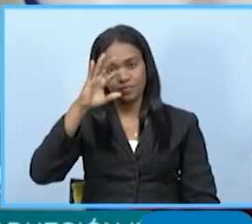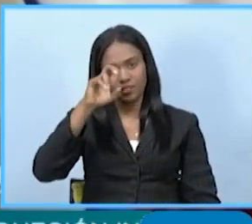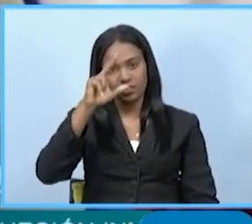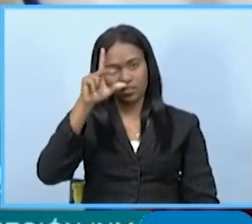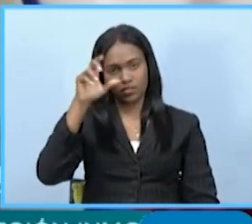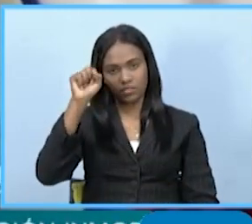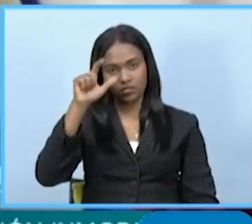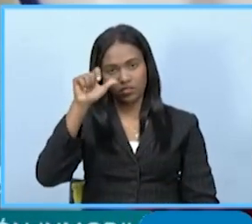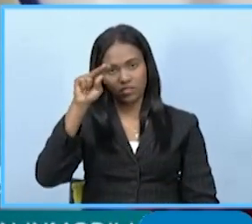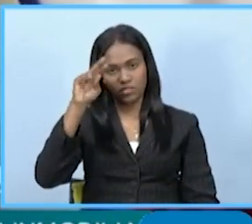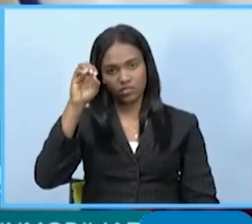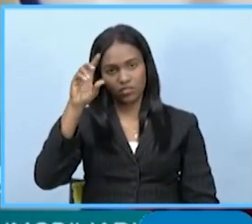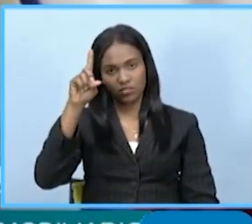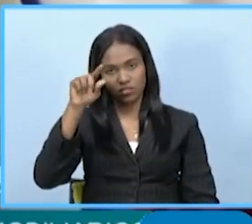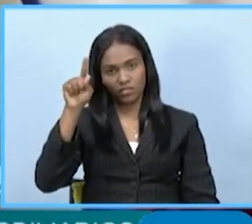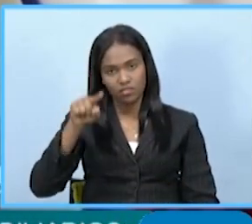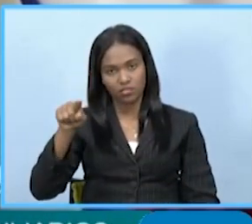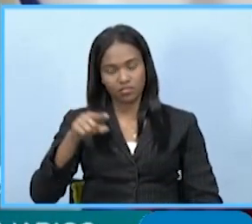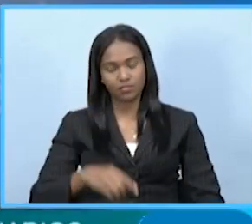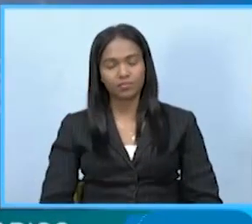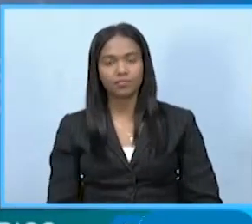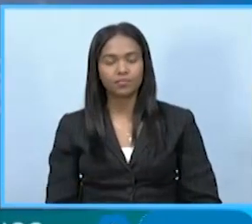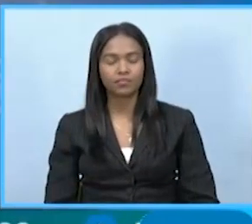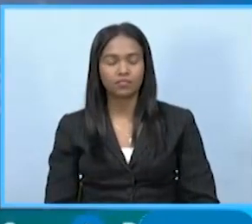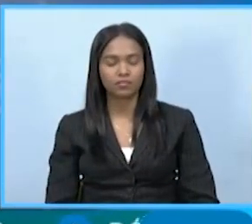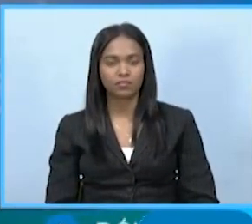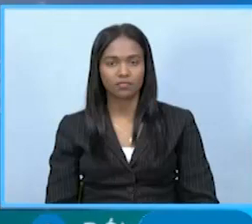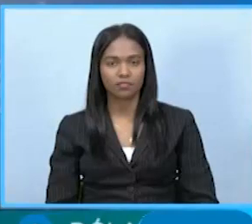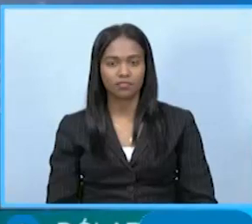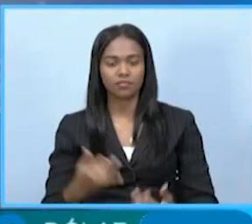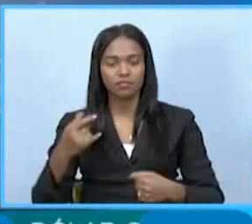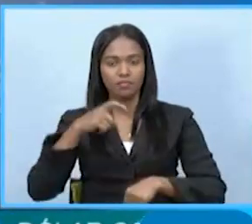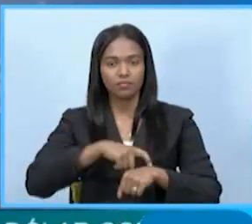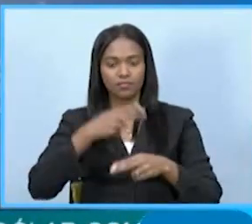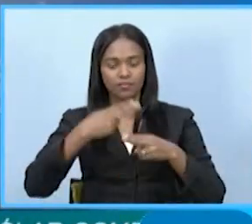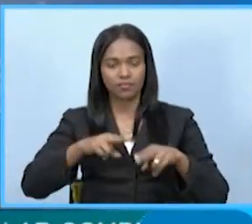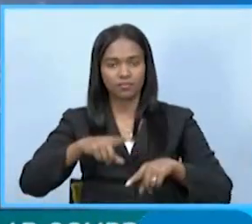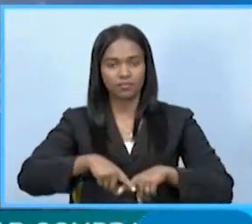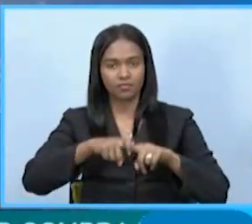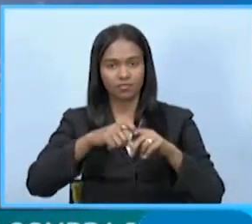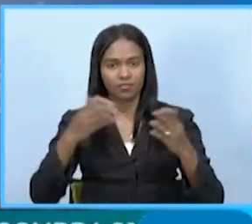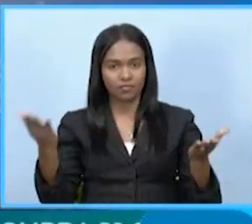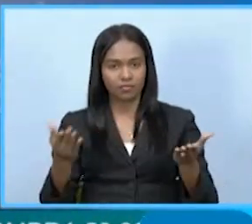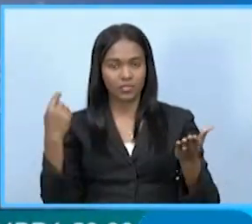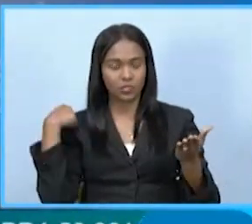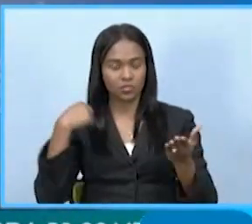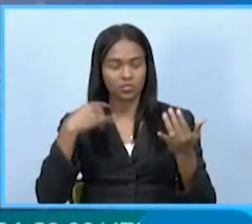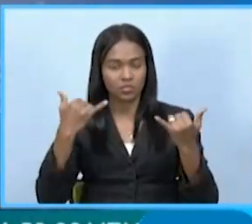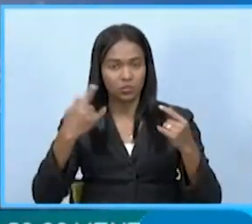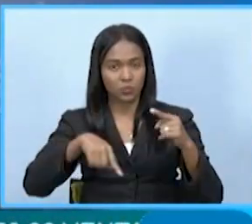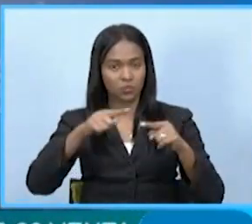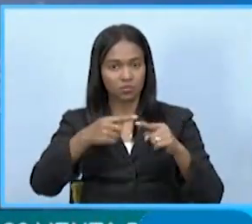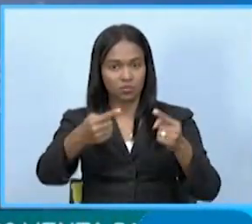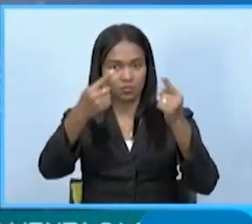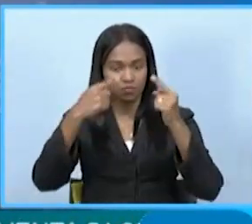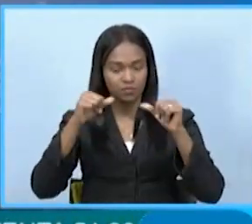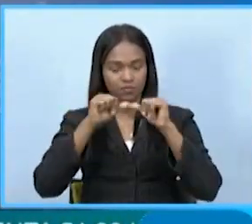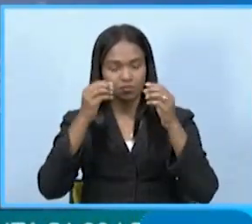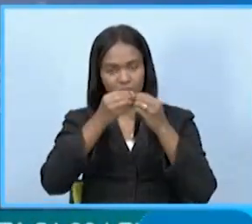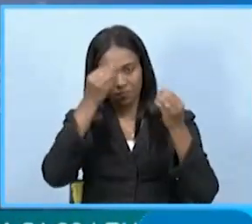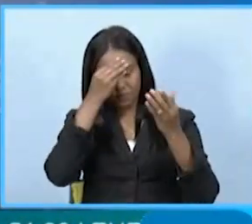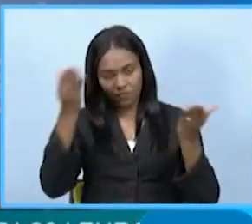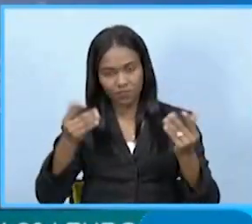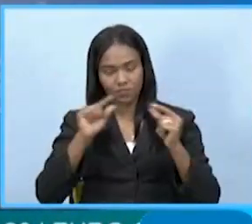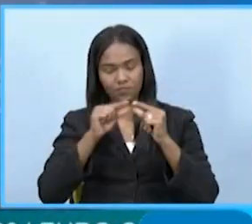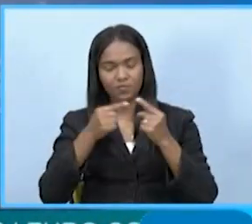Carlos Luciano Díaz Morfa. Es momento de hacer una primera y breve pausa. Nosotros de inmediato retornamos con más